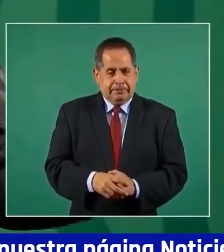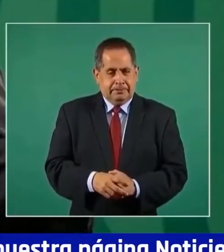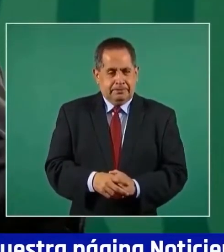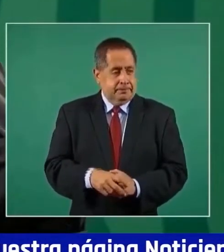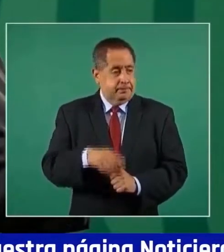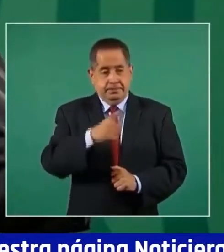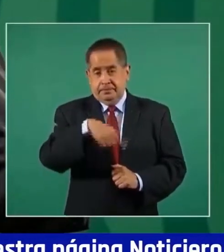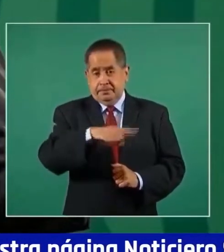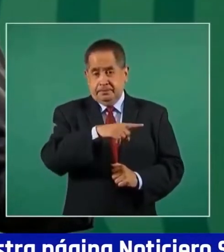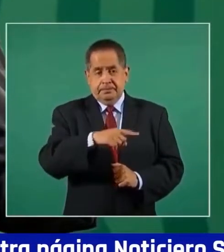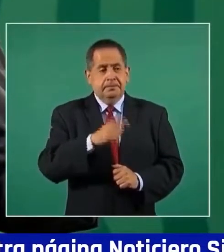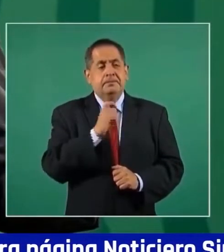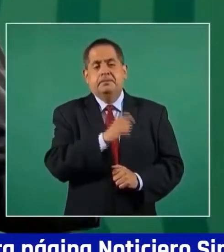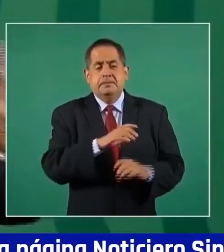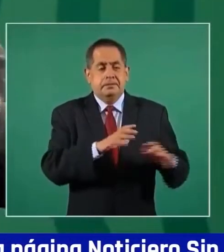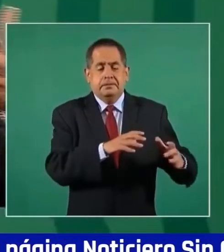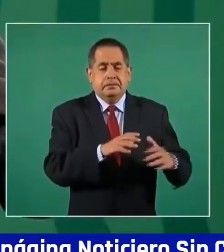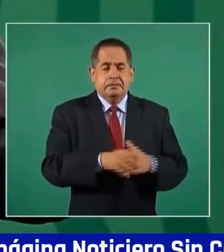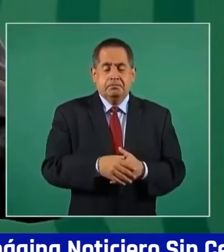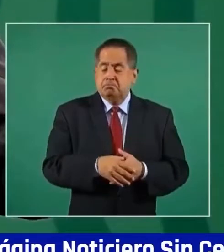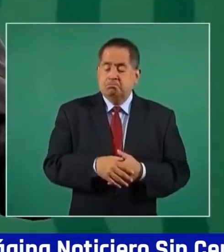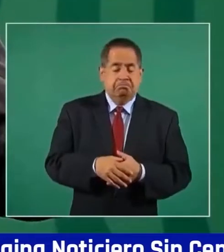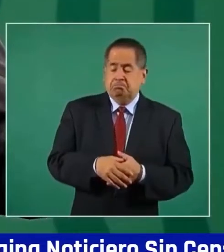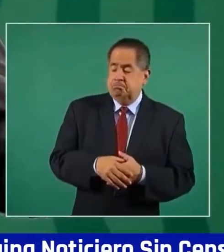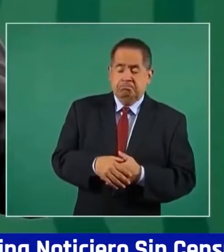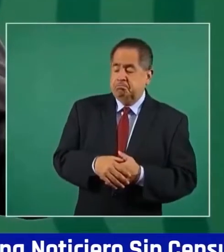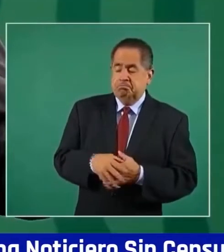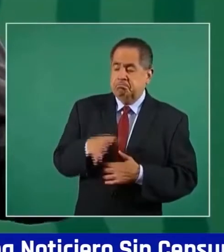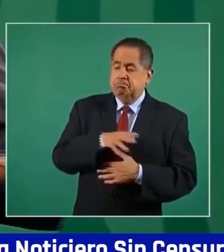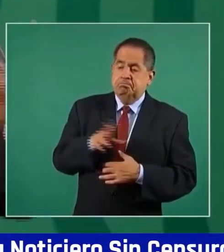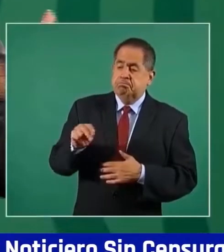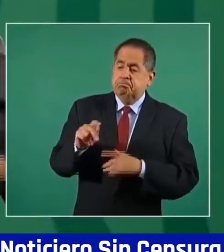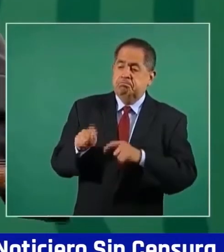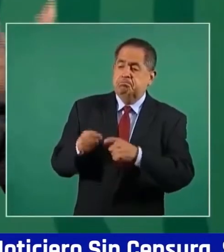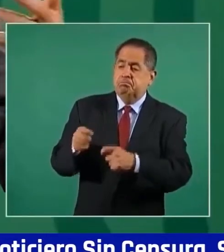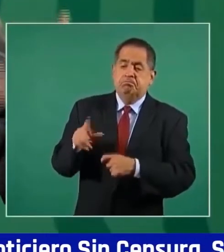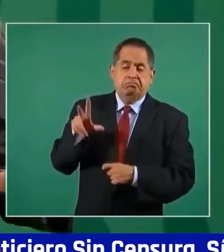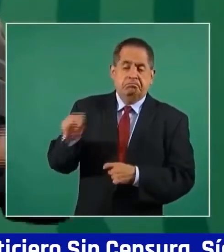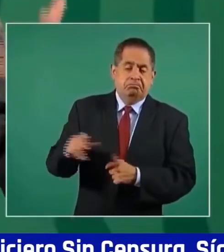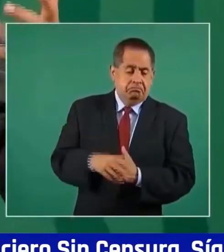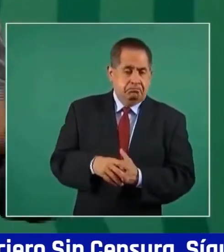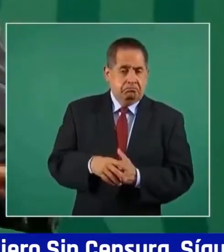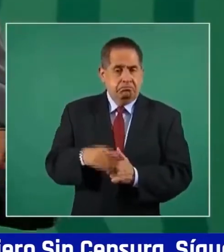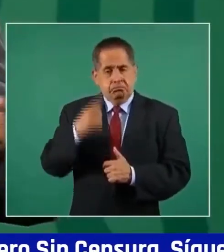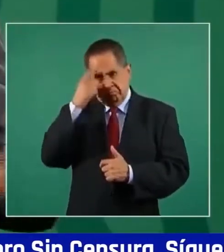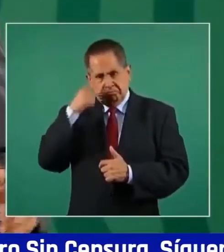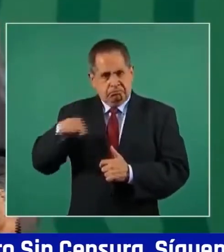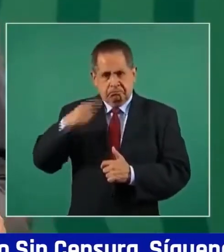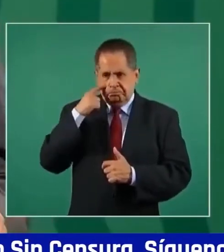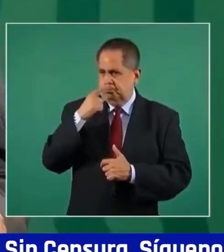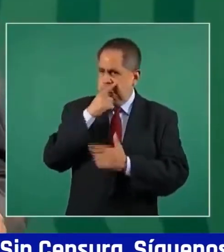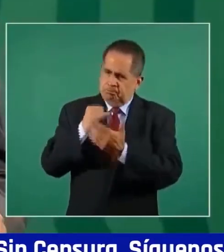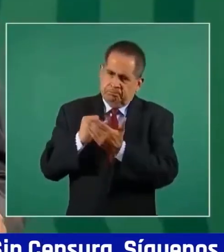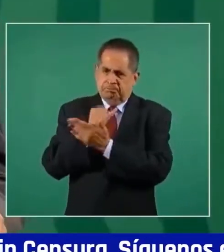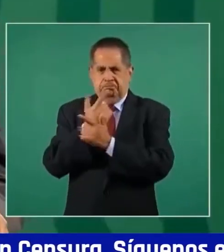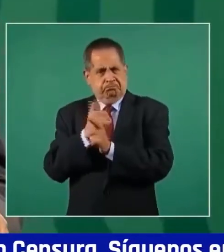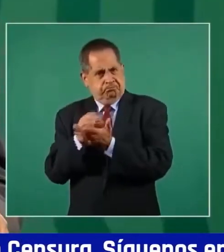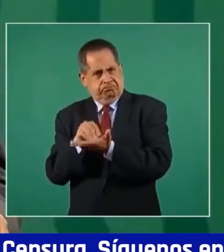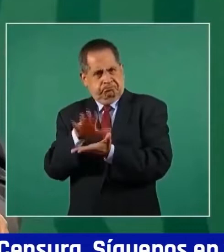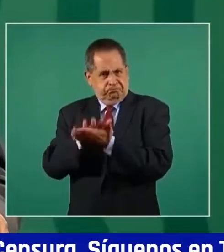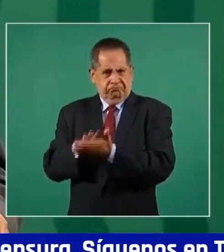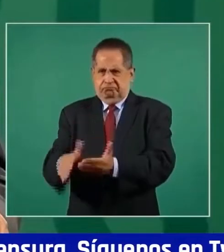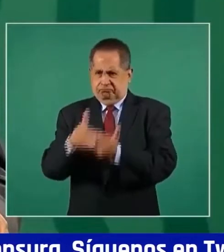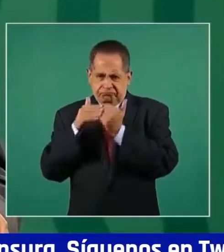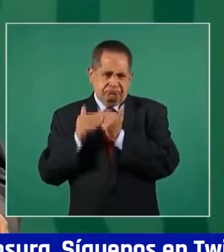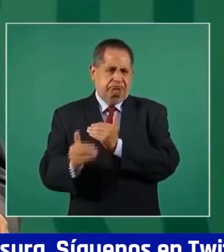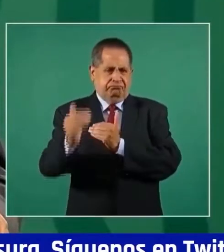negando la posibilidad de que se establezca de una vez y para siempre